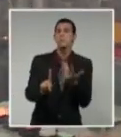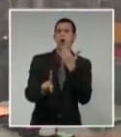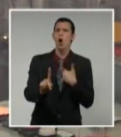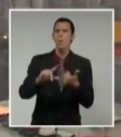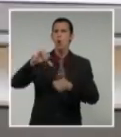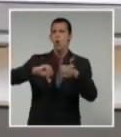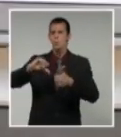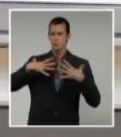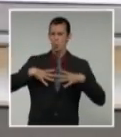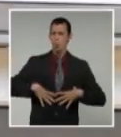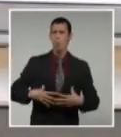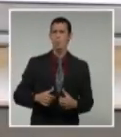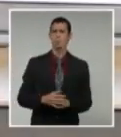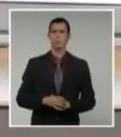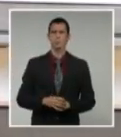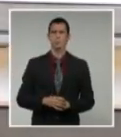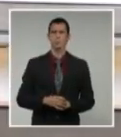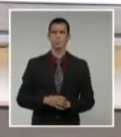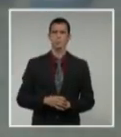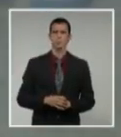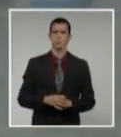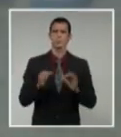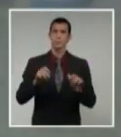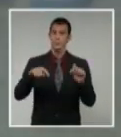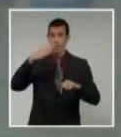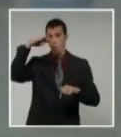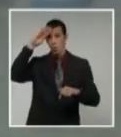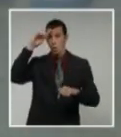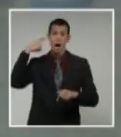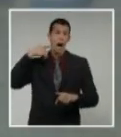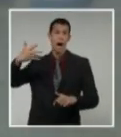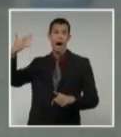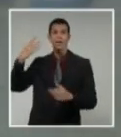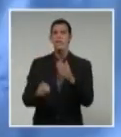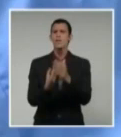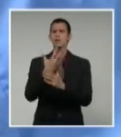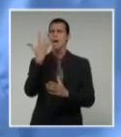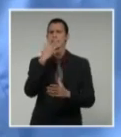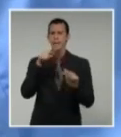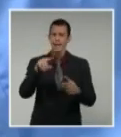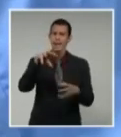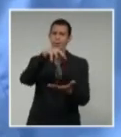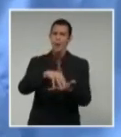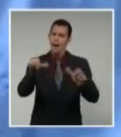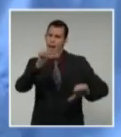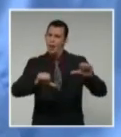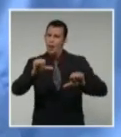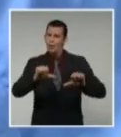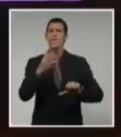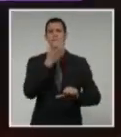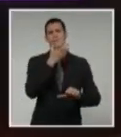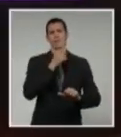del gran carlos juan finlay que uno de los nuestros científicos más preclaros quien